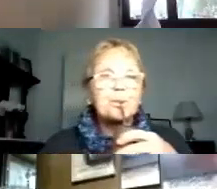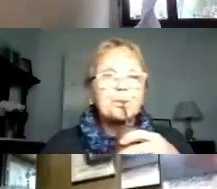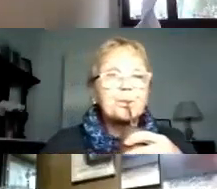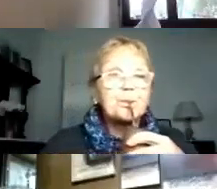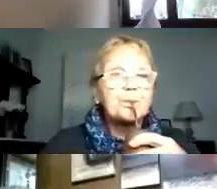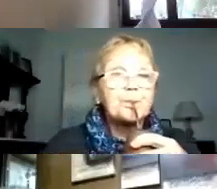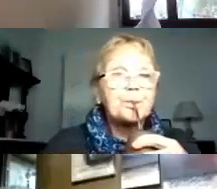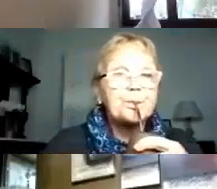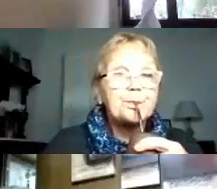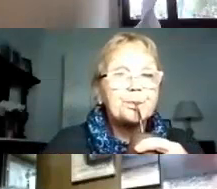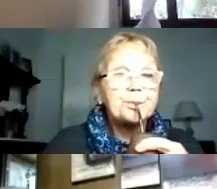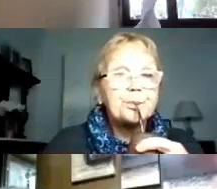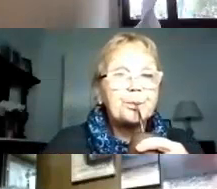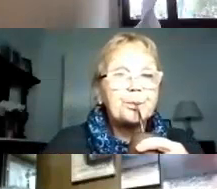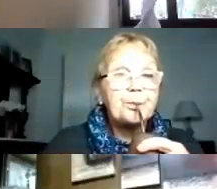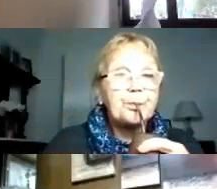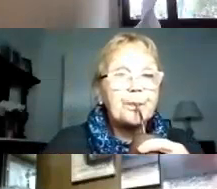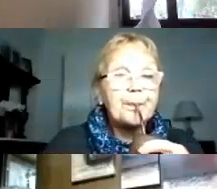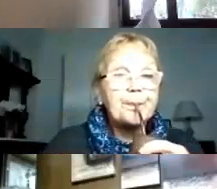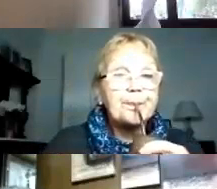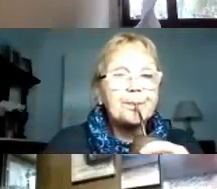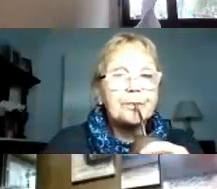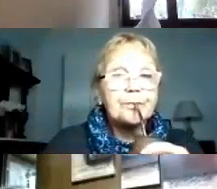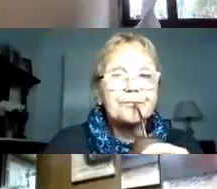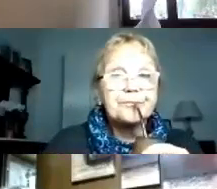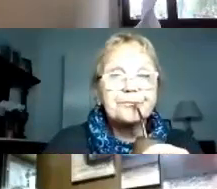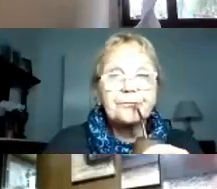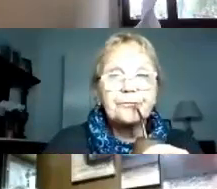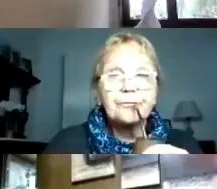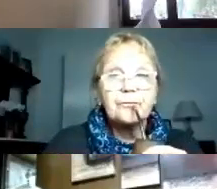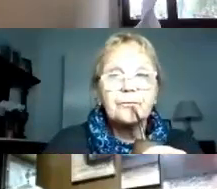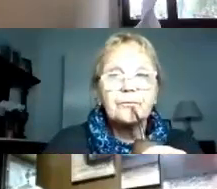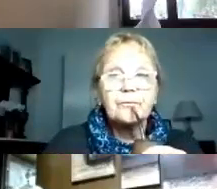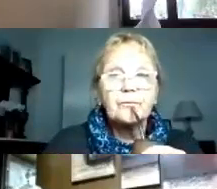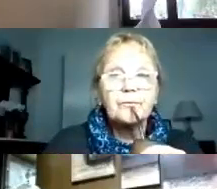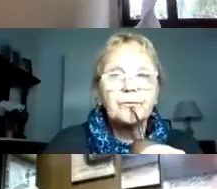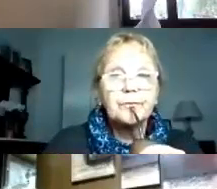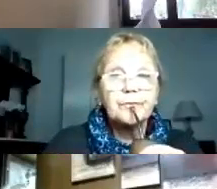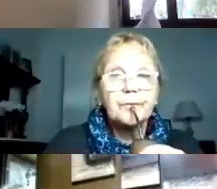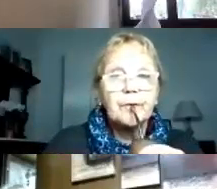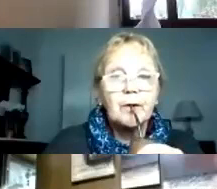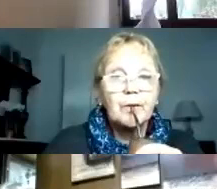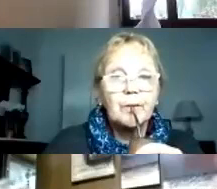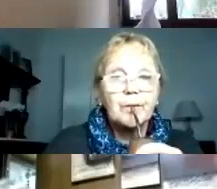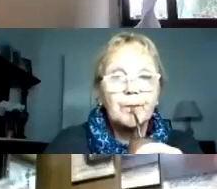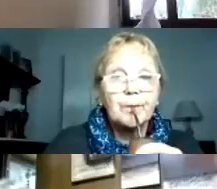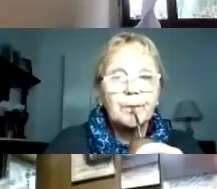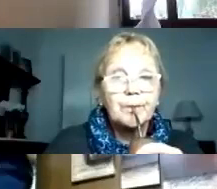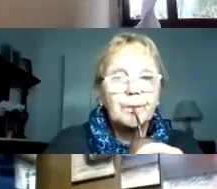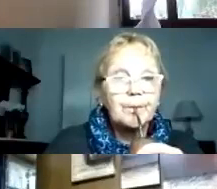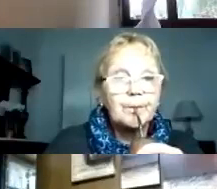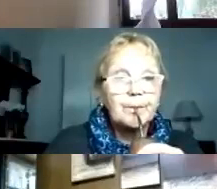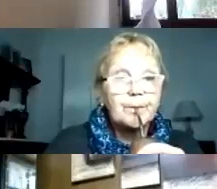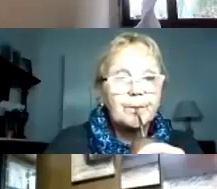Las maquetas están en escala real. Fueron realizadas